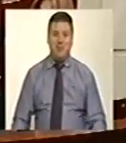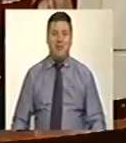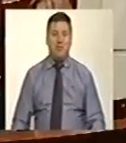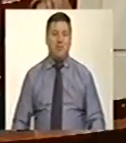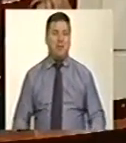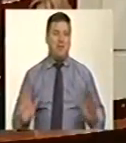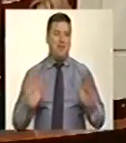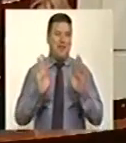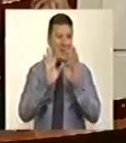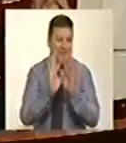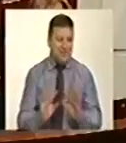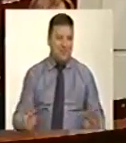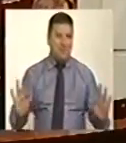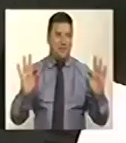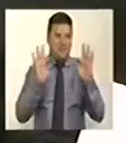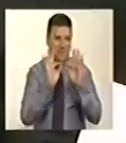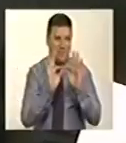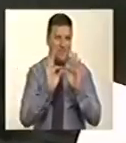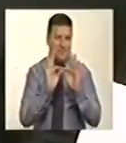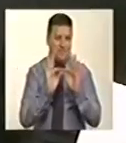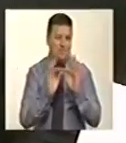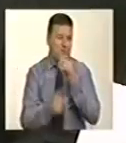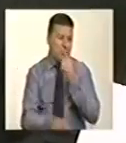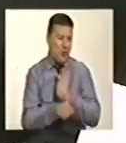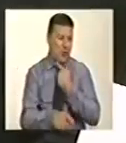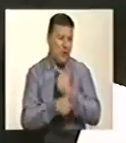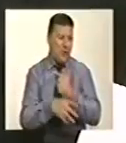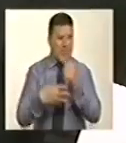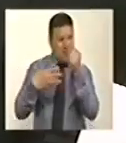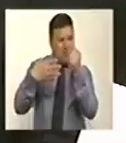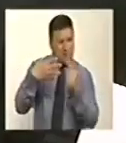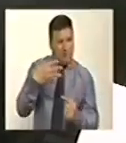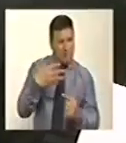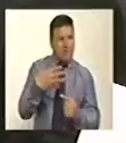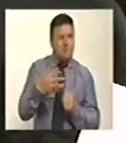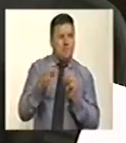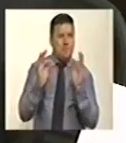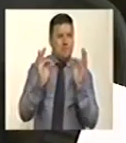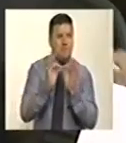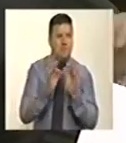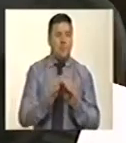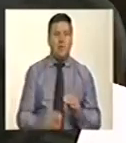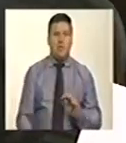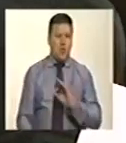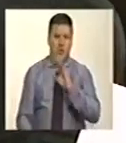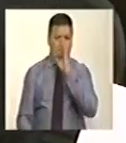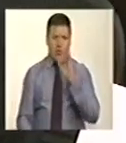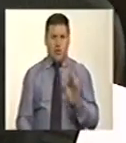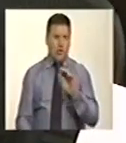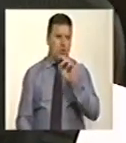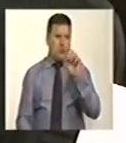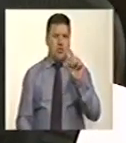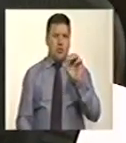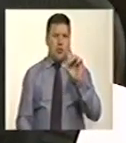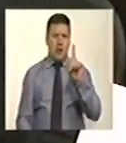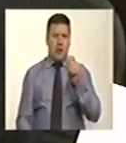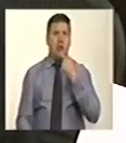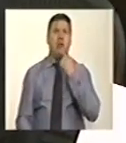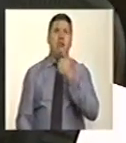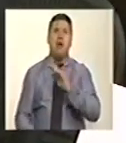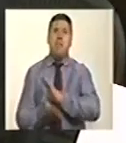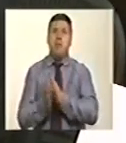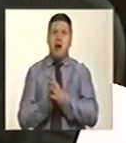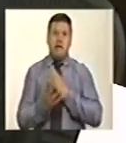Es importante hacer precisiones aquí. Óscar Iván Zuluaga nunca propuso acabar con la paz.